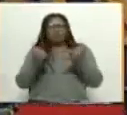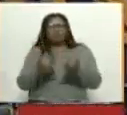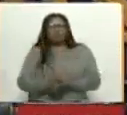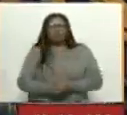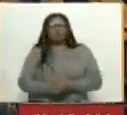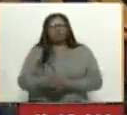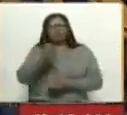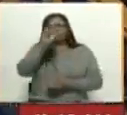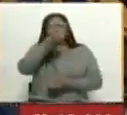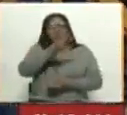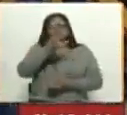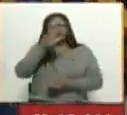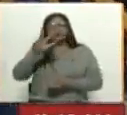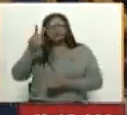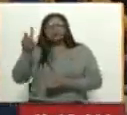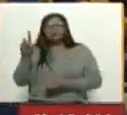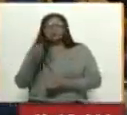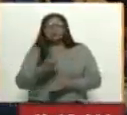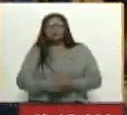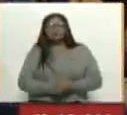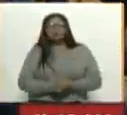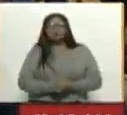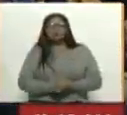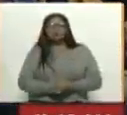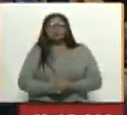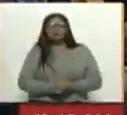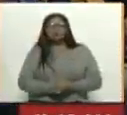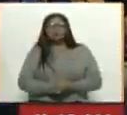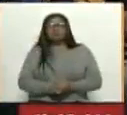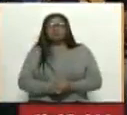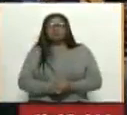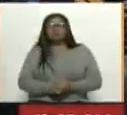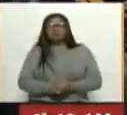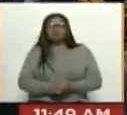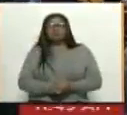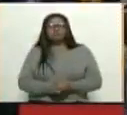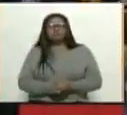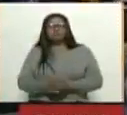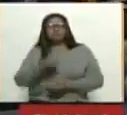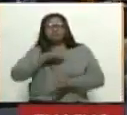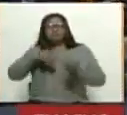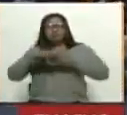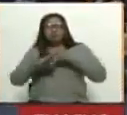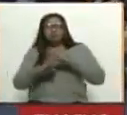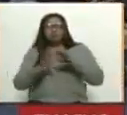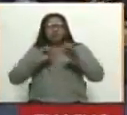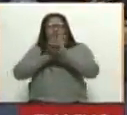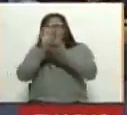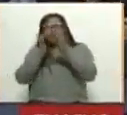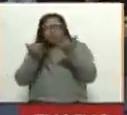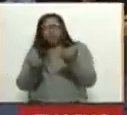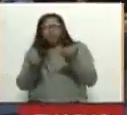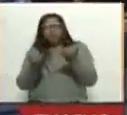trescientos treinta y cinco municipios de este país hemos atravesado una pandemia